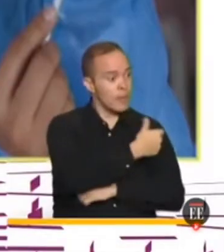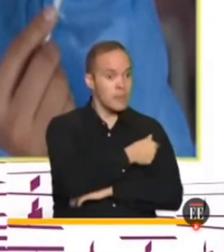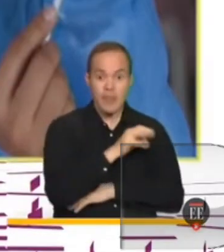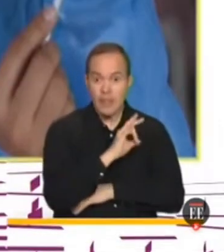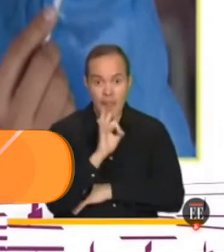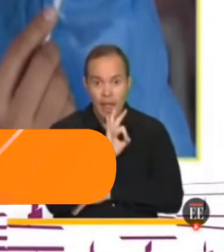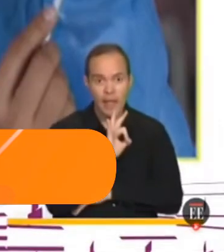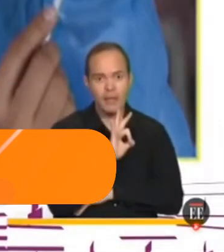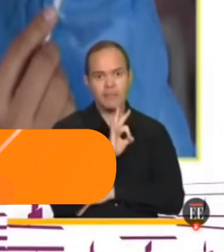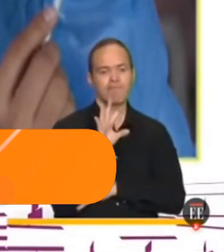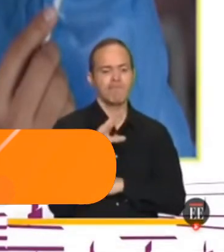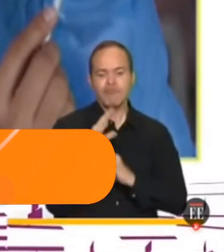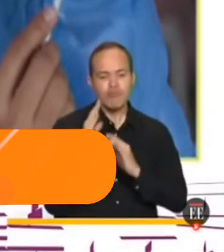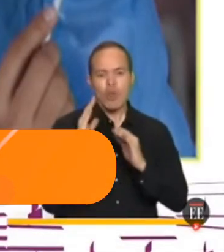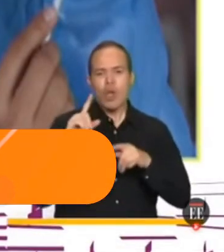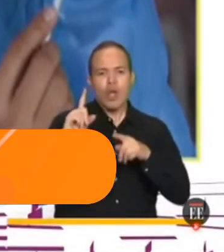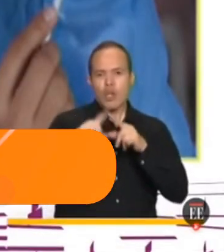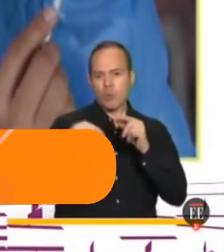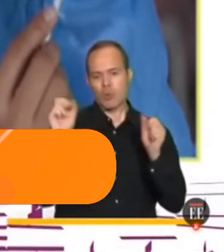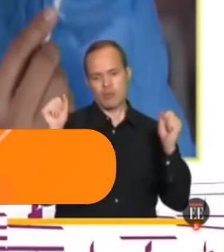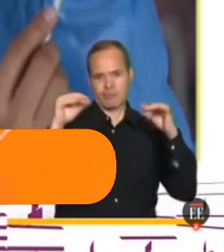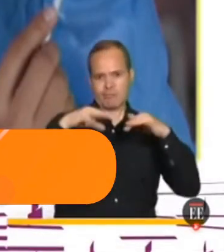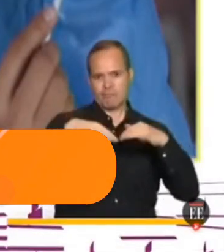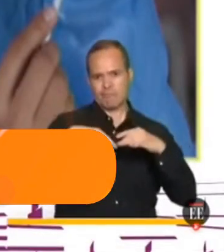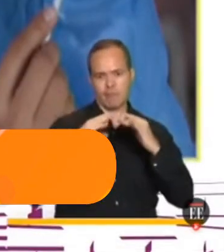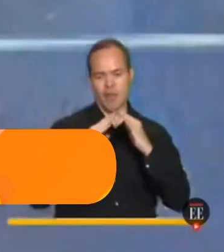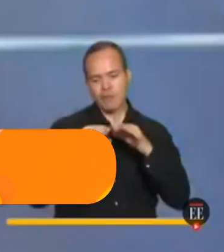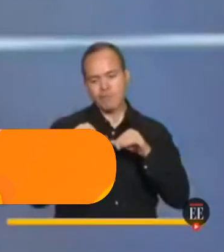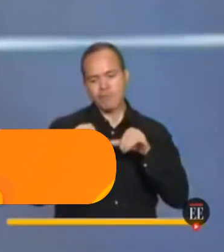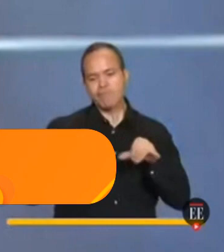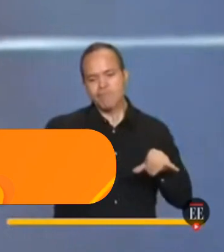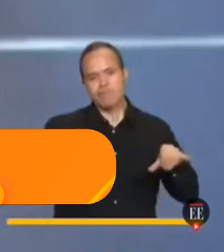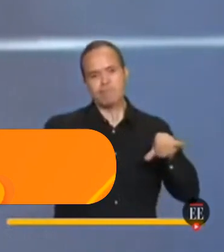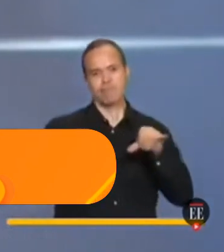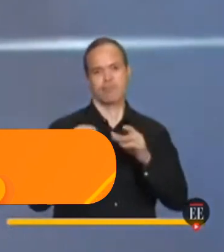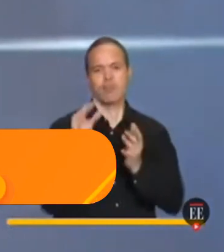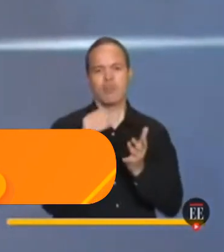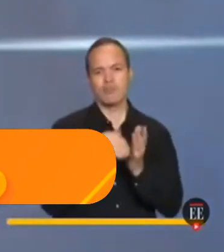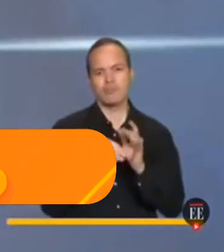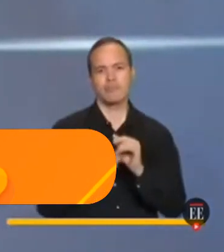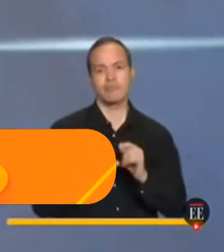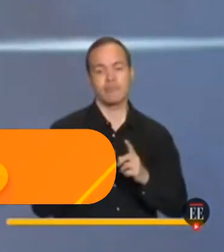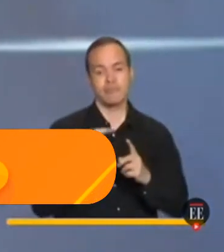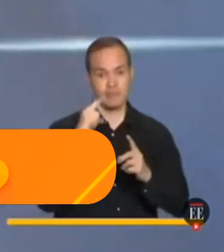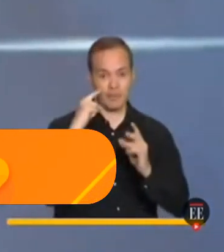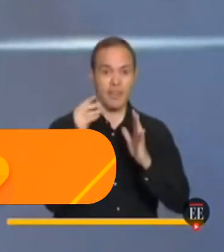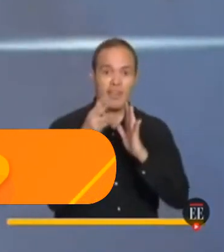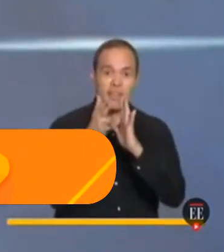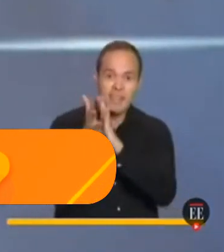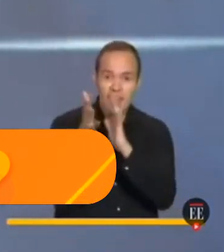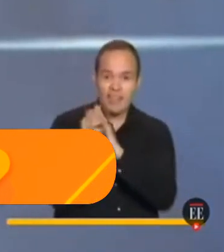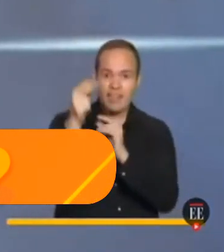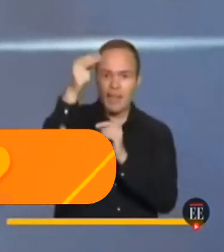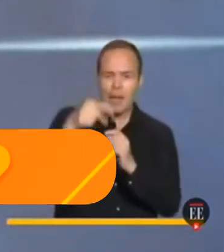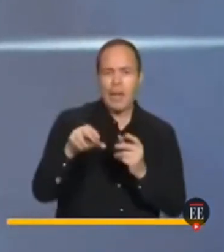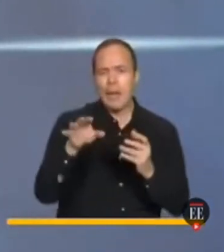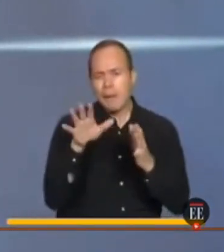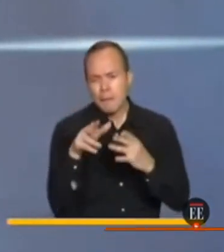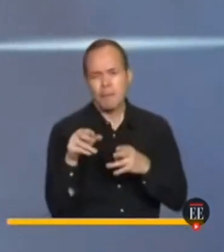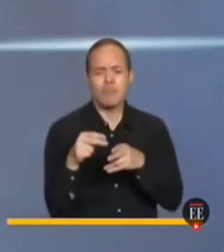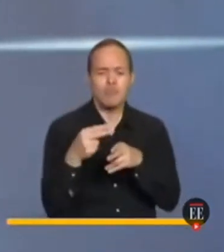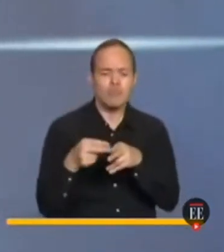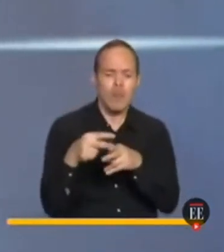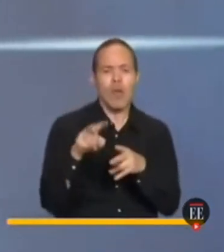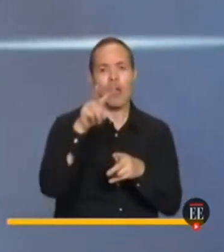acá. No estaríamos contando esa historia. Esperamos en más o menos 20